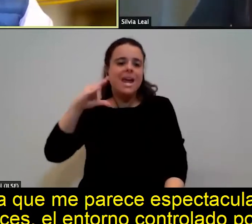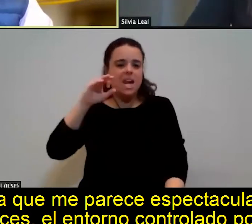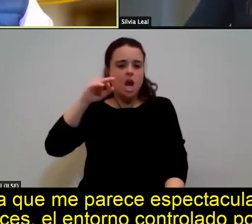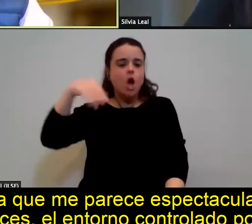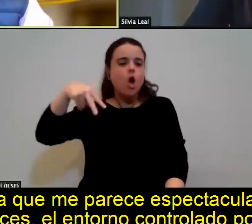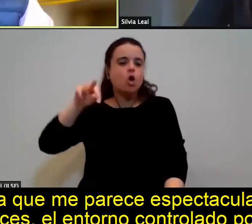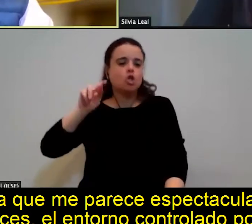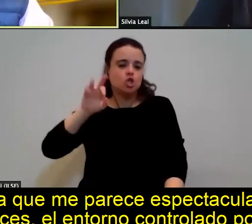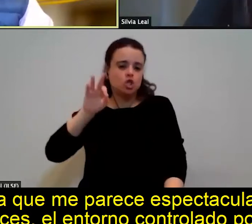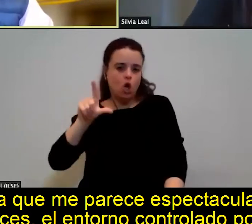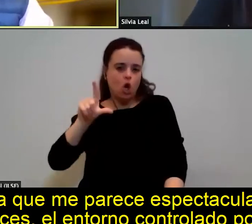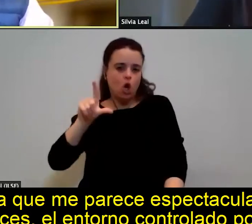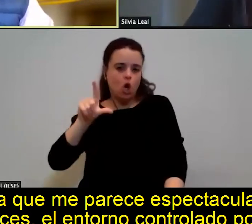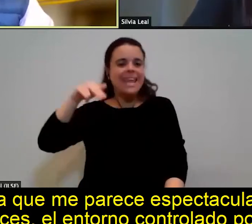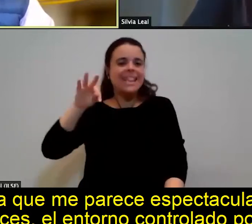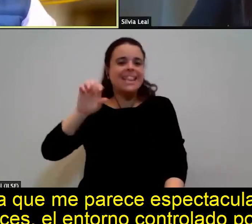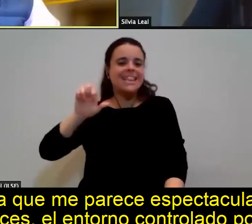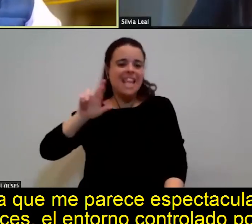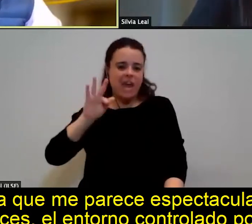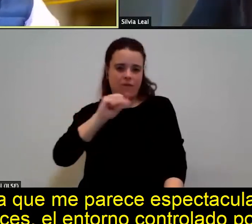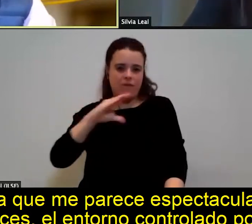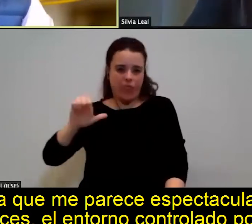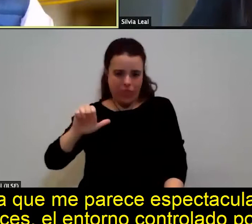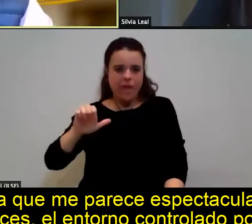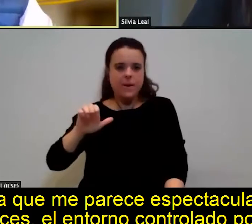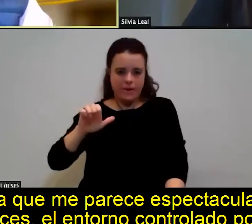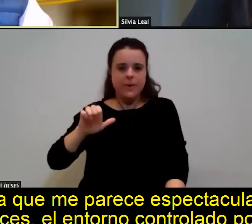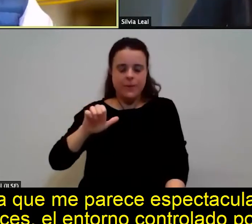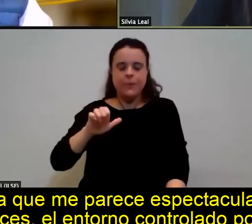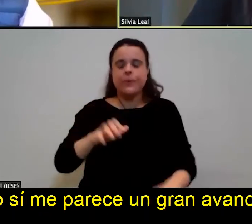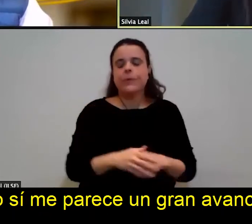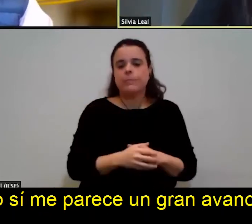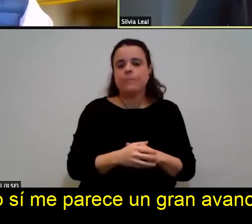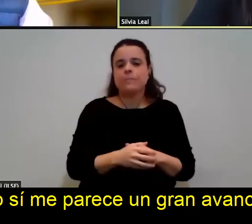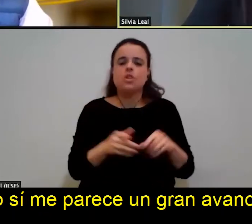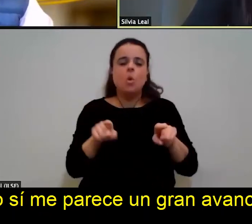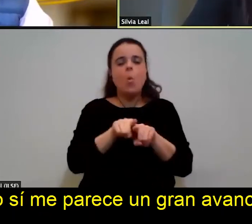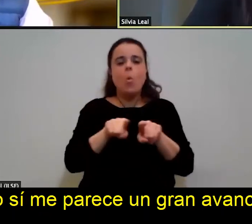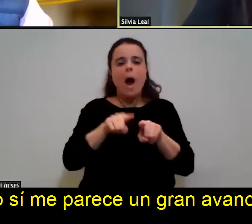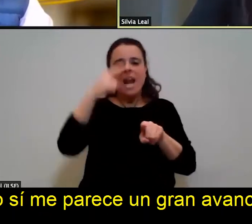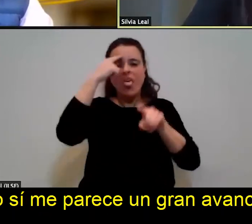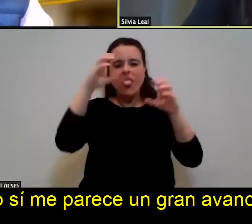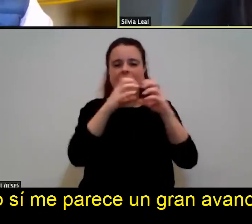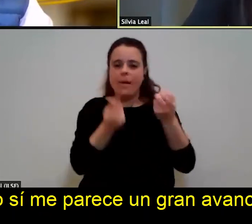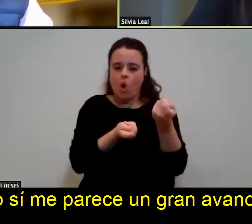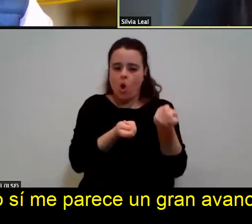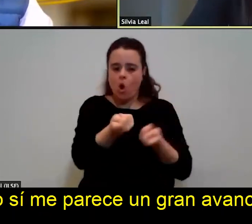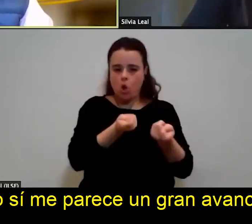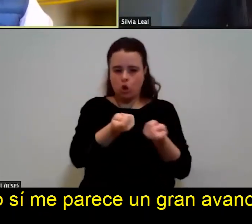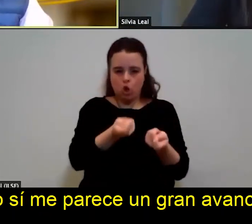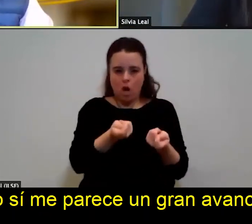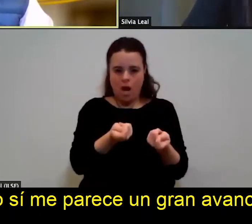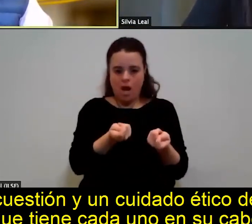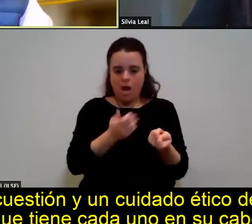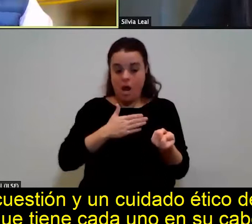¿no? O el entorno controlado por el cerebro, ¿no? Sí. Y eso sí que me parece un gran avance, ¿no? Que hay que